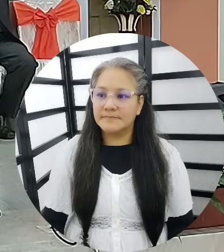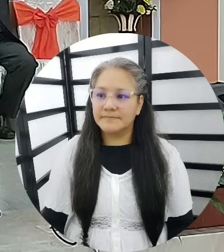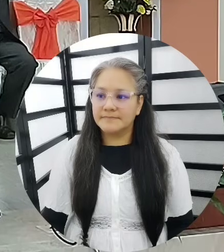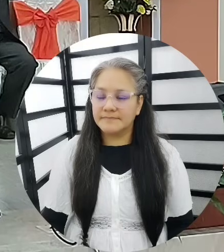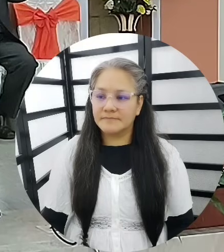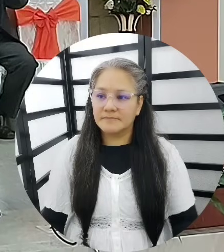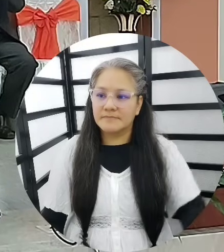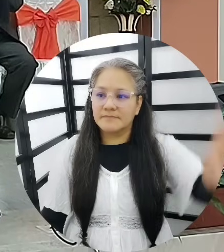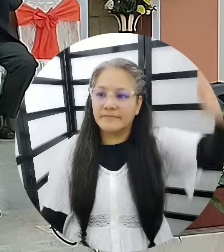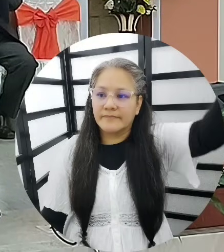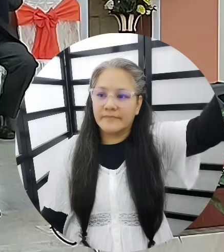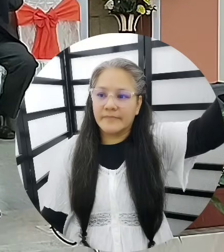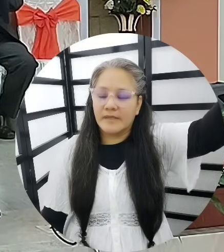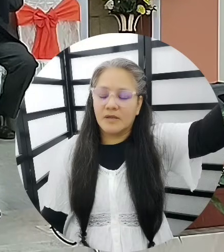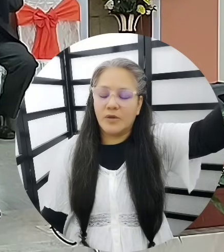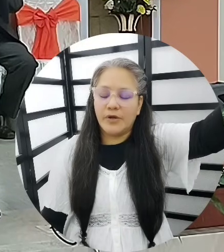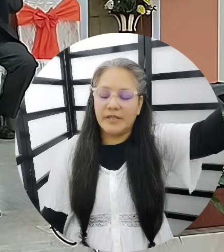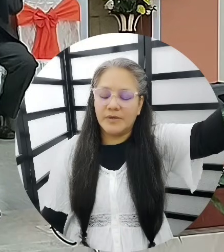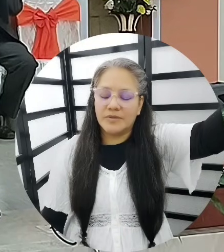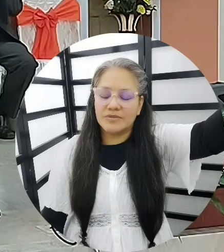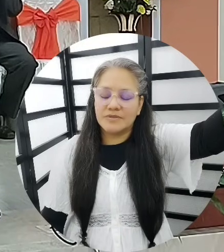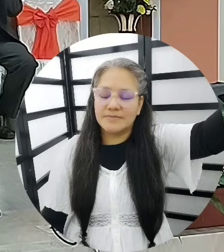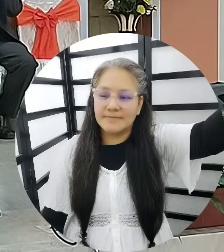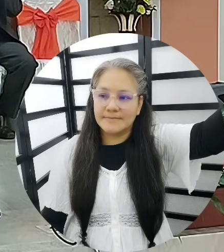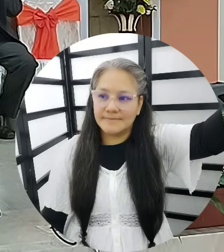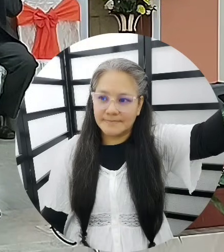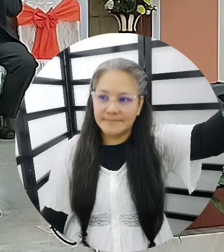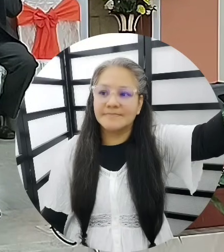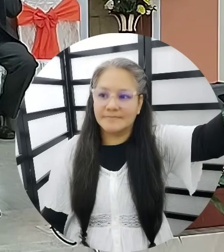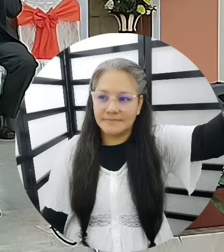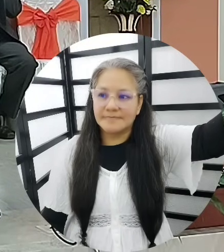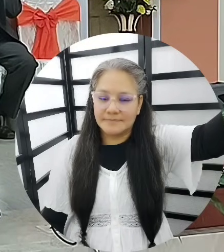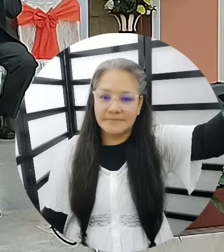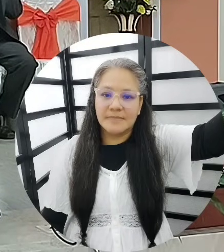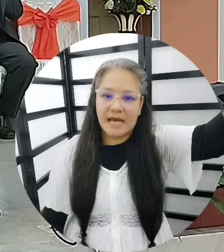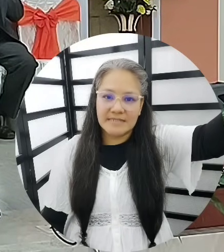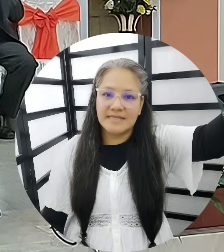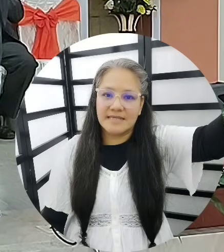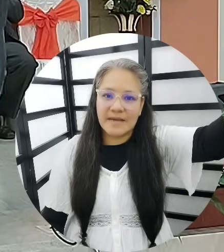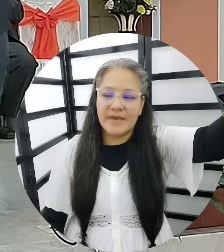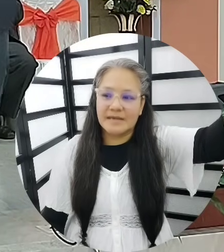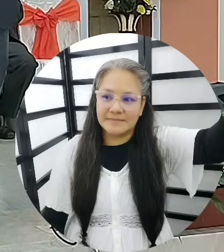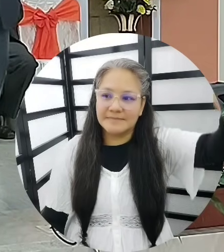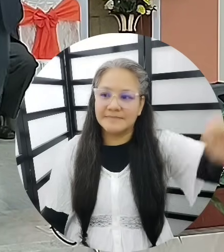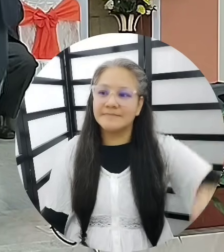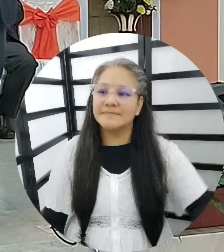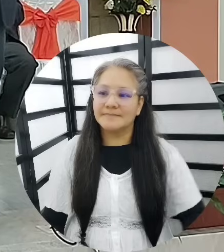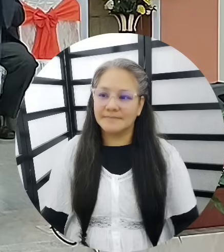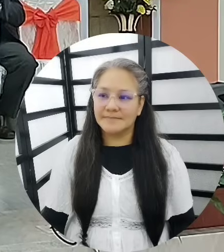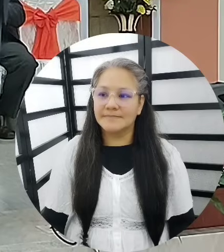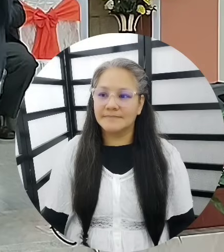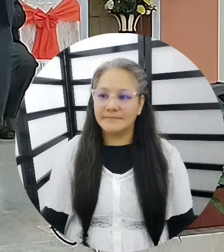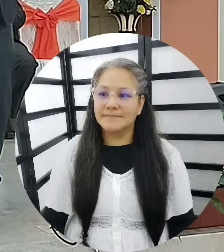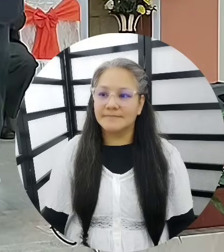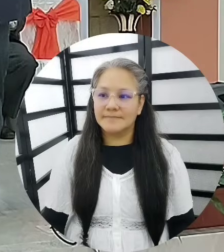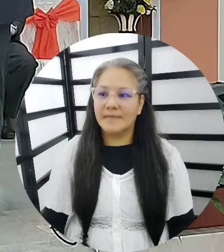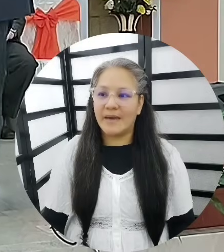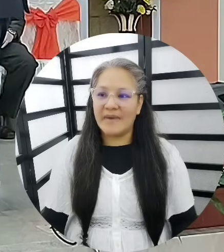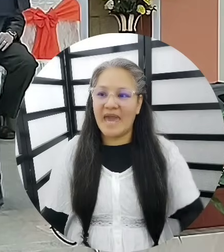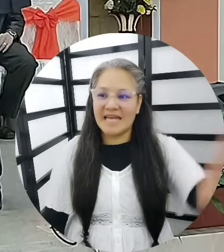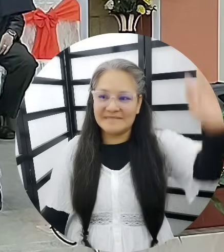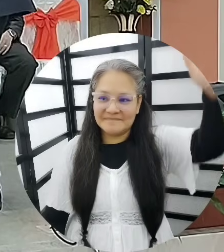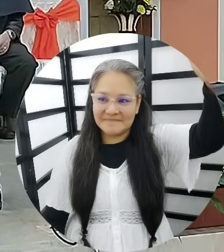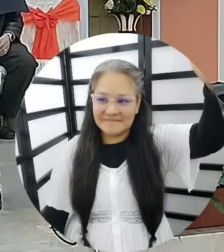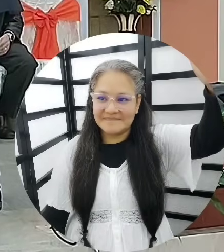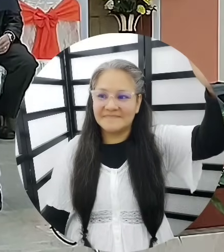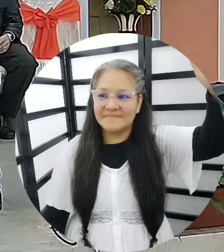mansedumbre. Gloria a Dios. Como no puedes ocultar la soberbia, el orgullo, la jactancia, la arrogancia. Eso tampoco